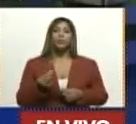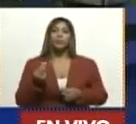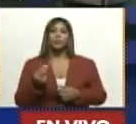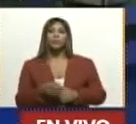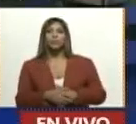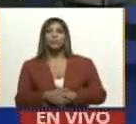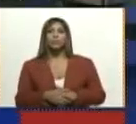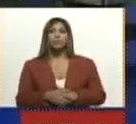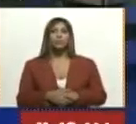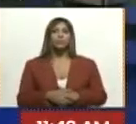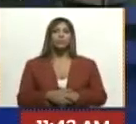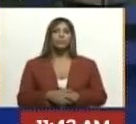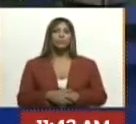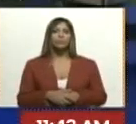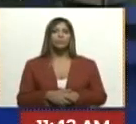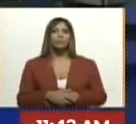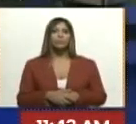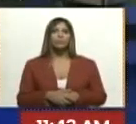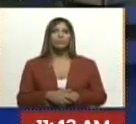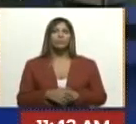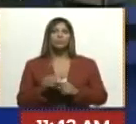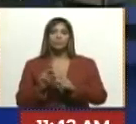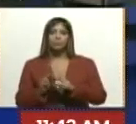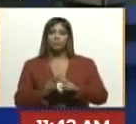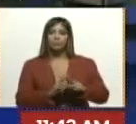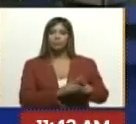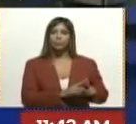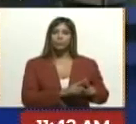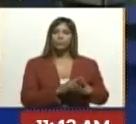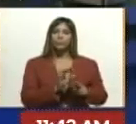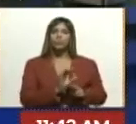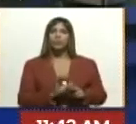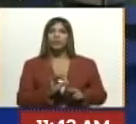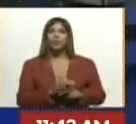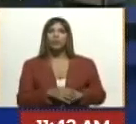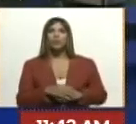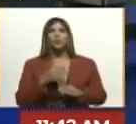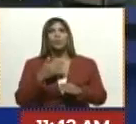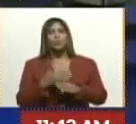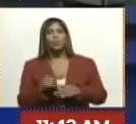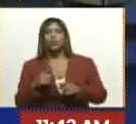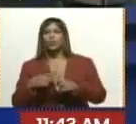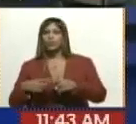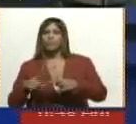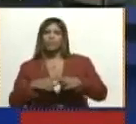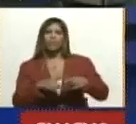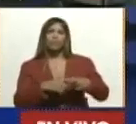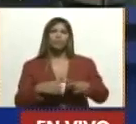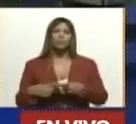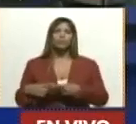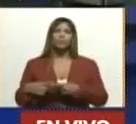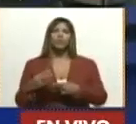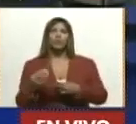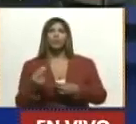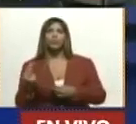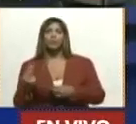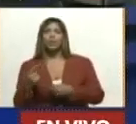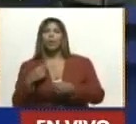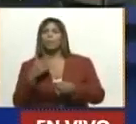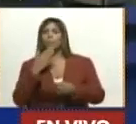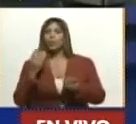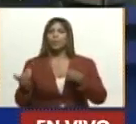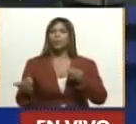sin aislarse, sin excluirse, y si a pesar de todas las diferencias la usaban para